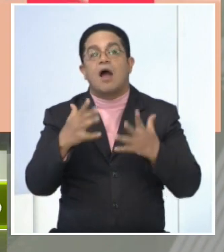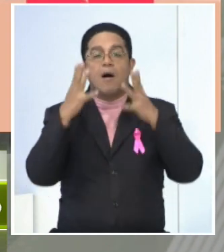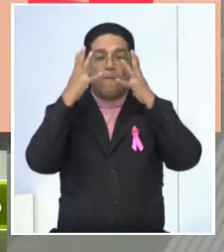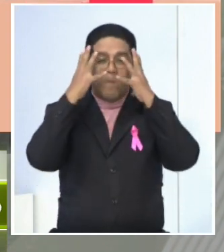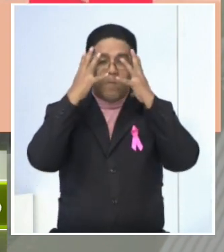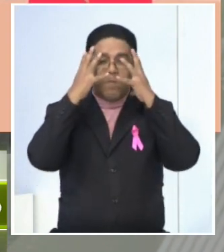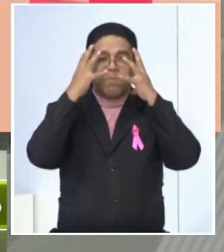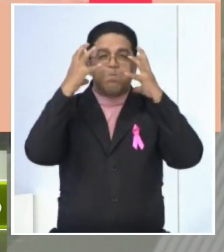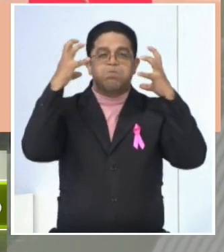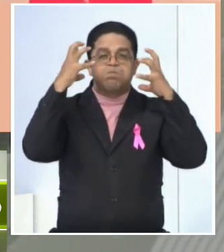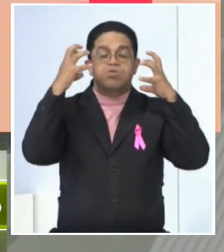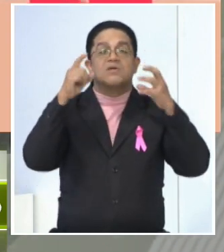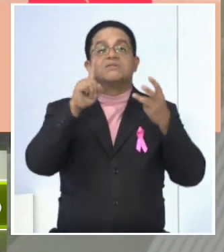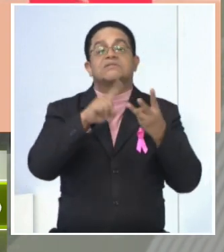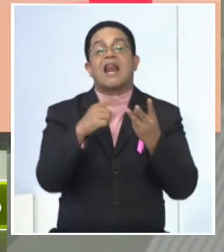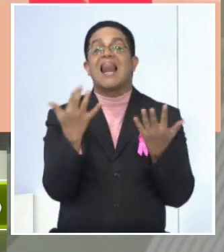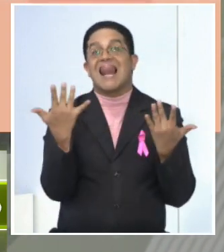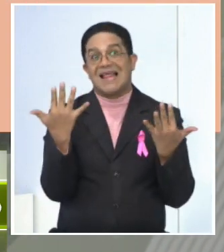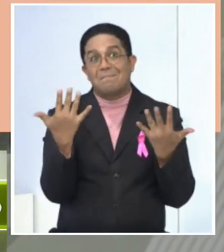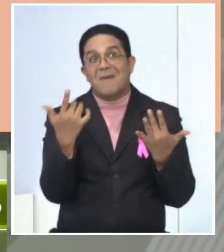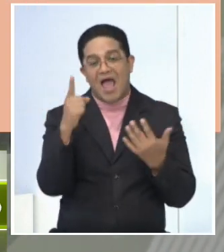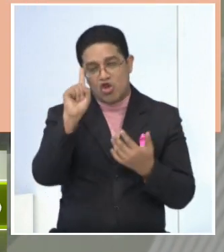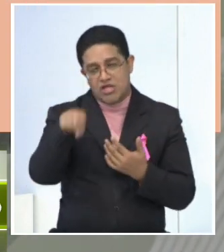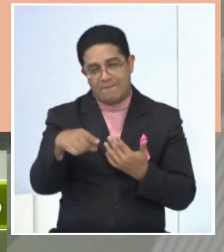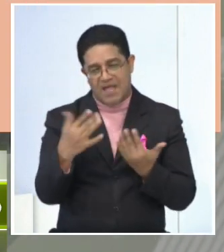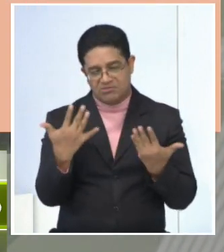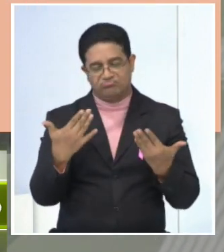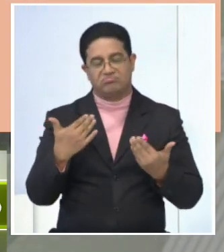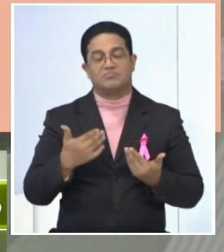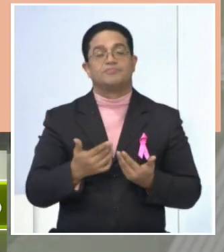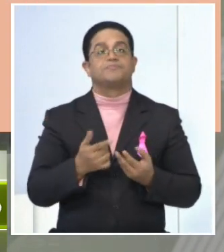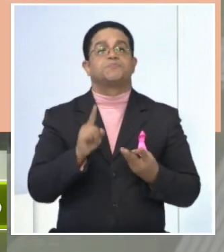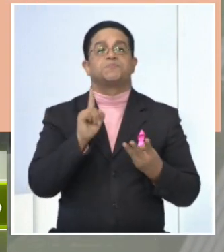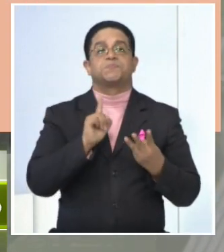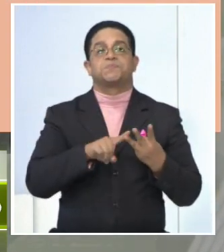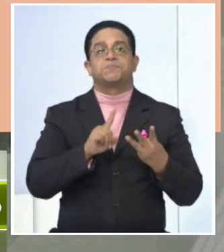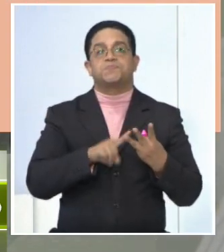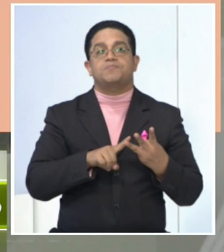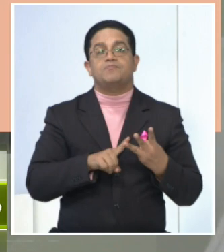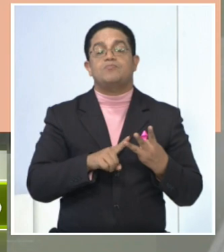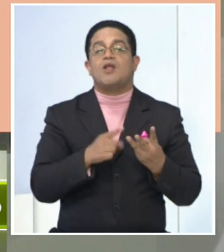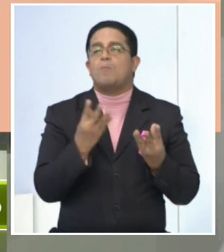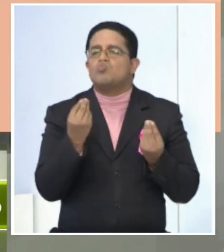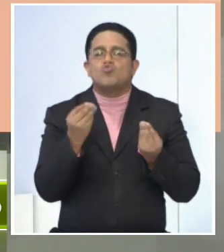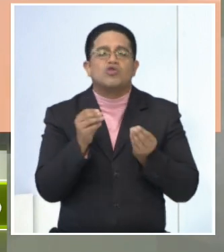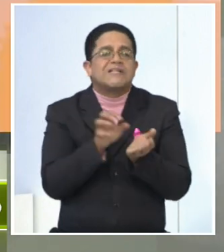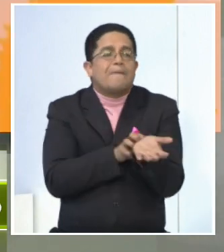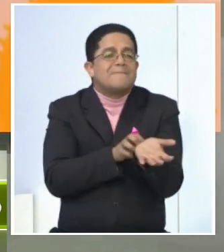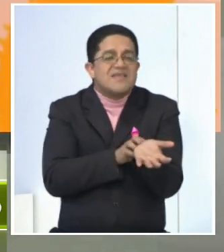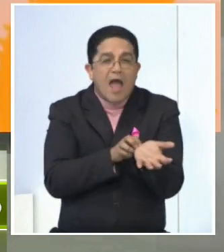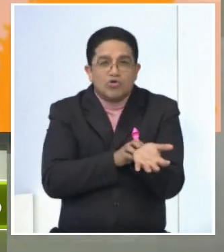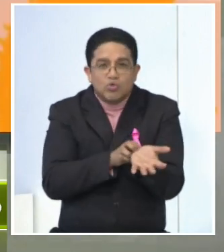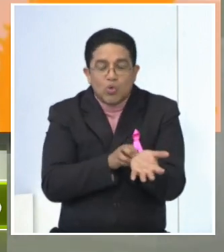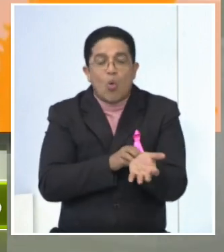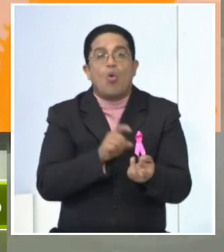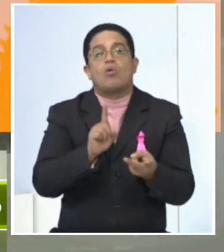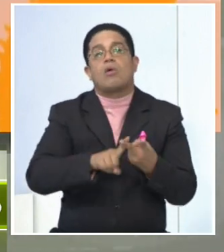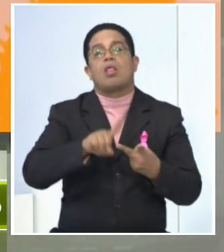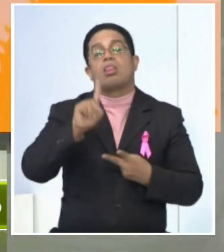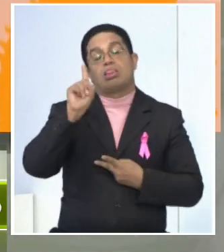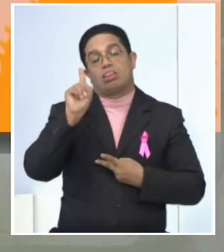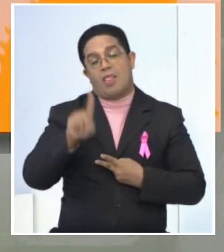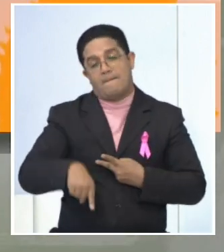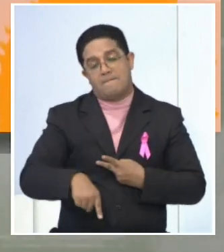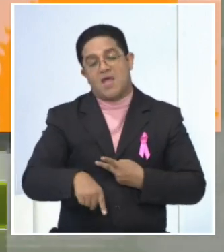angioedema en que se hincha la cara, las manos, alguna parte del cuerpo. Produce mucha picazón, mucho prurito y también